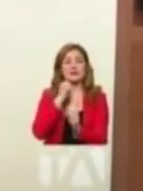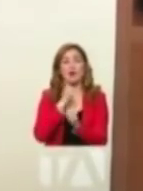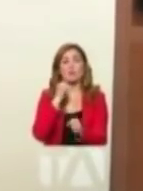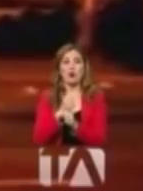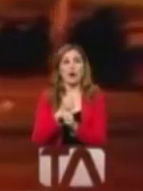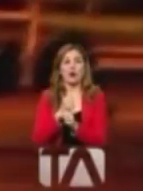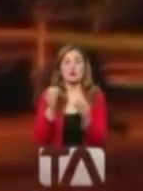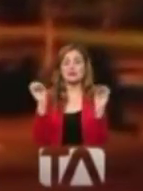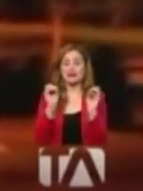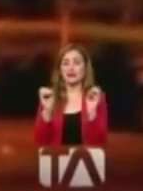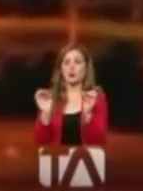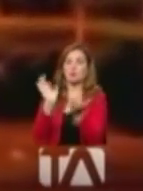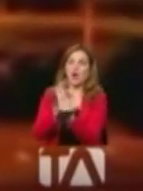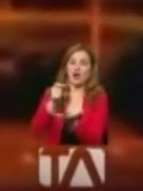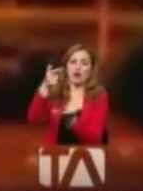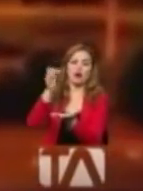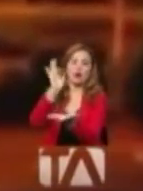la cárcel.